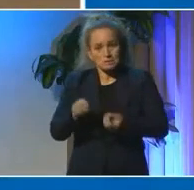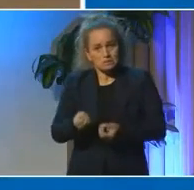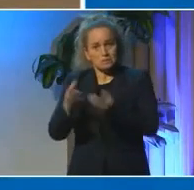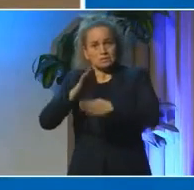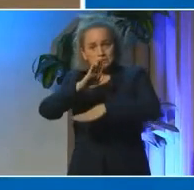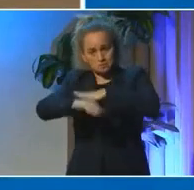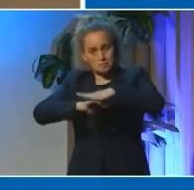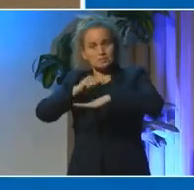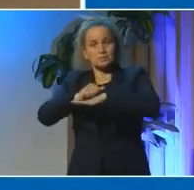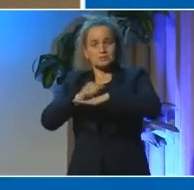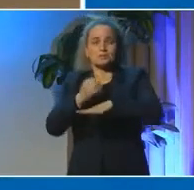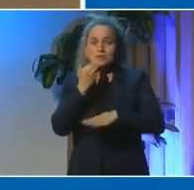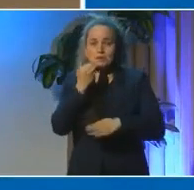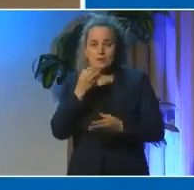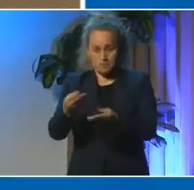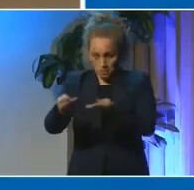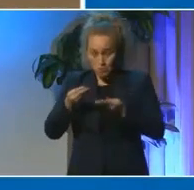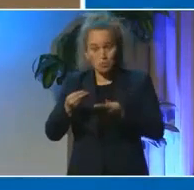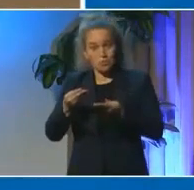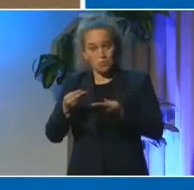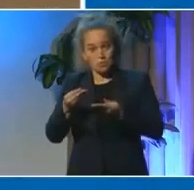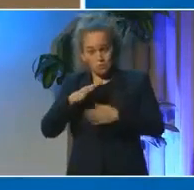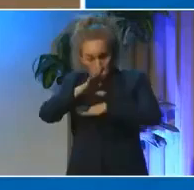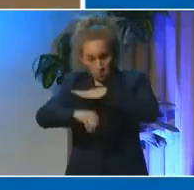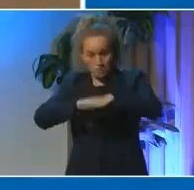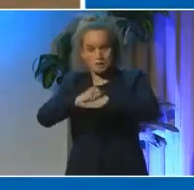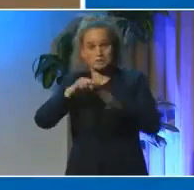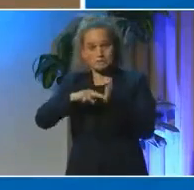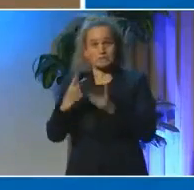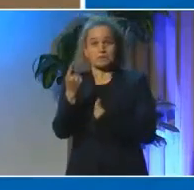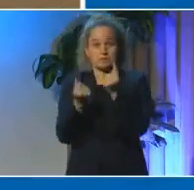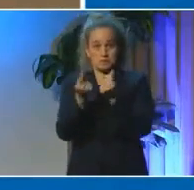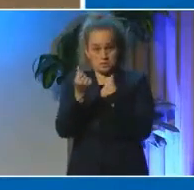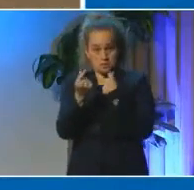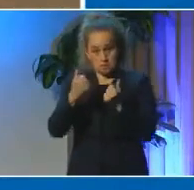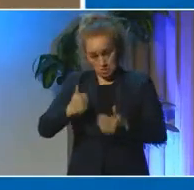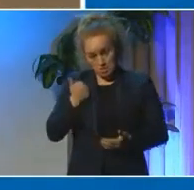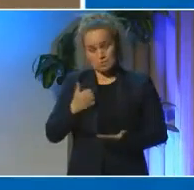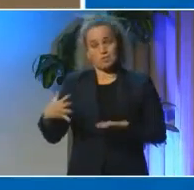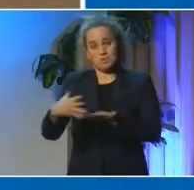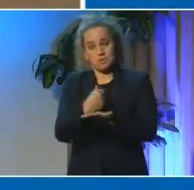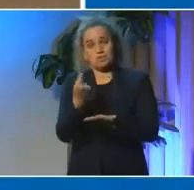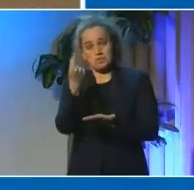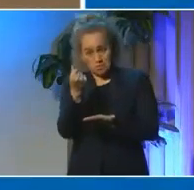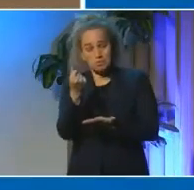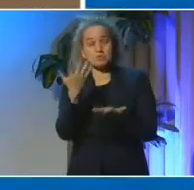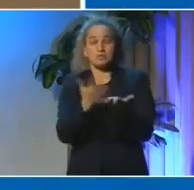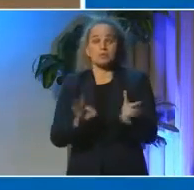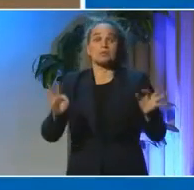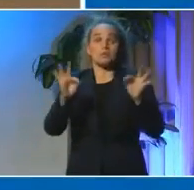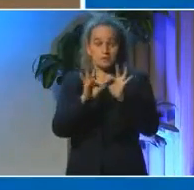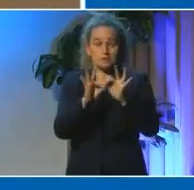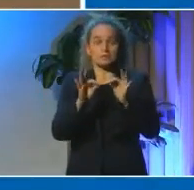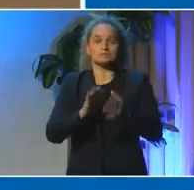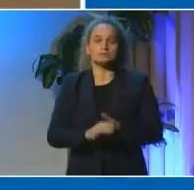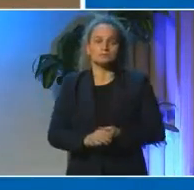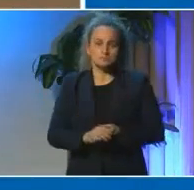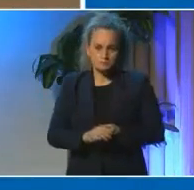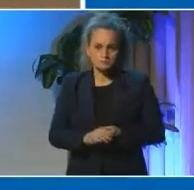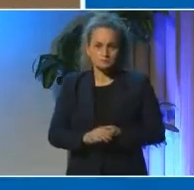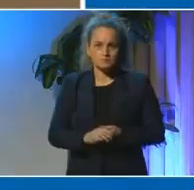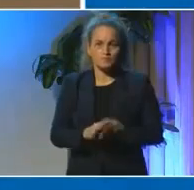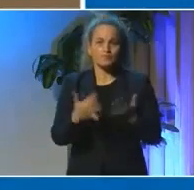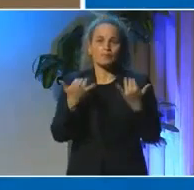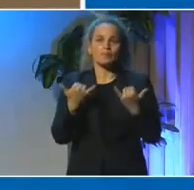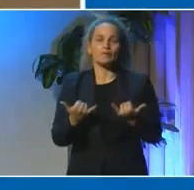quien recoge la nevera está recogiendo valor Sí y la va a aprovechar Entonces eso es un tema esencial pasando en el